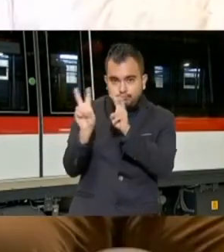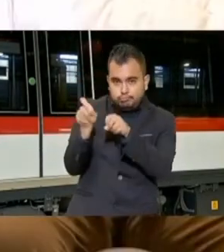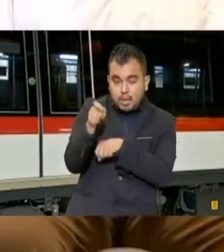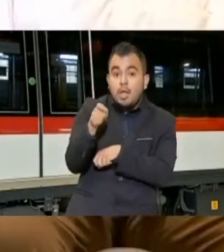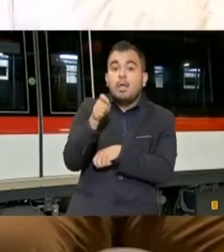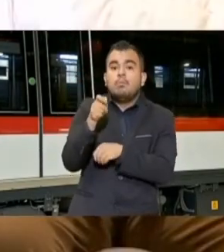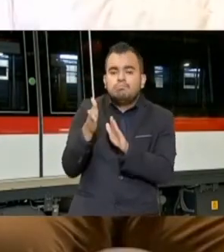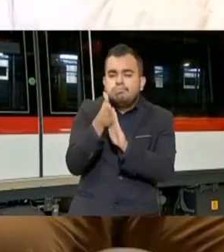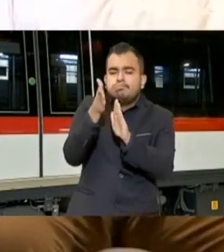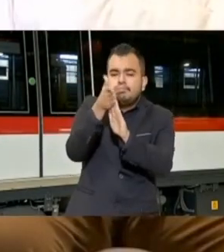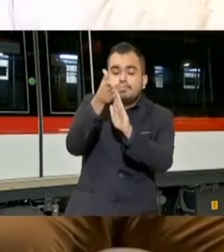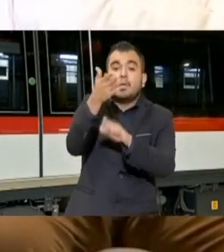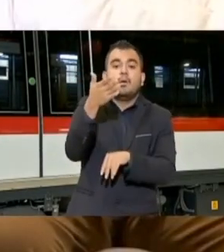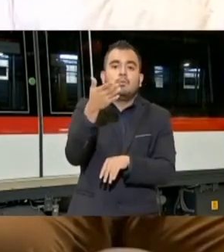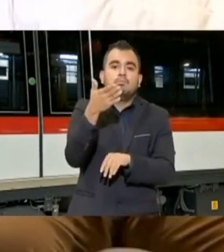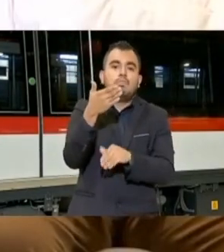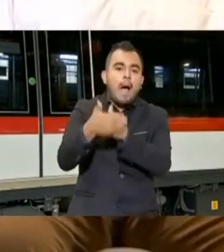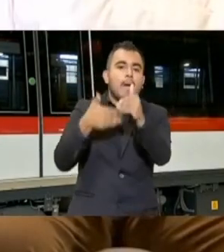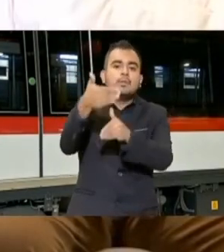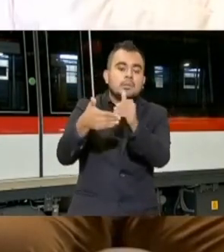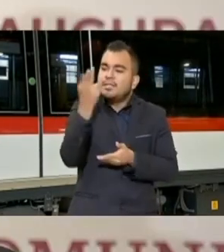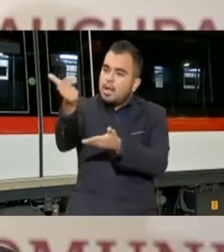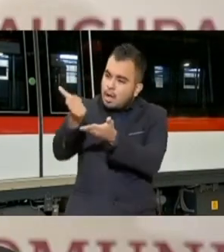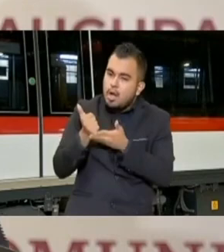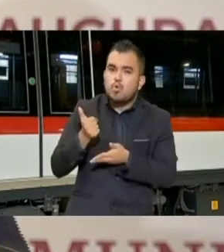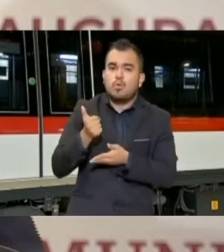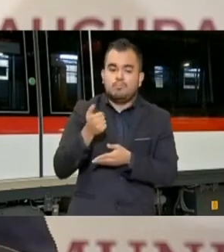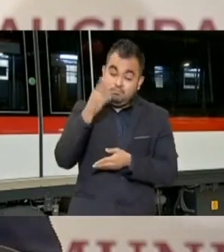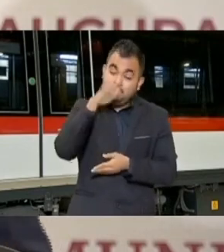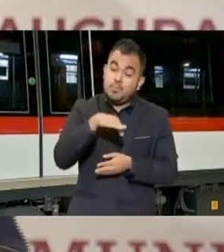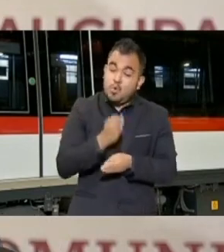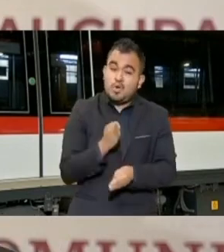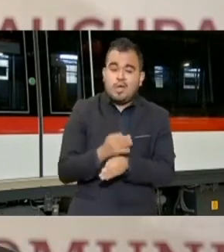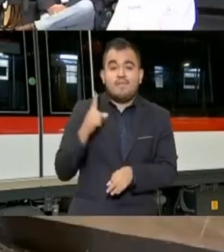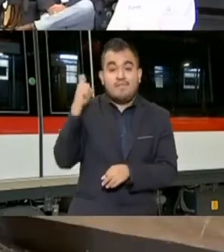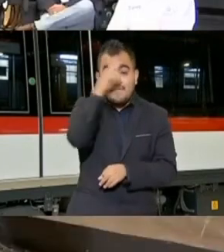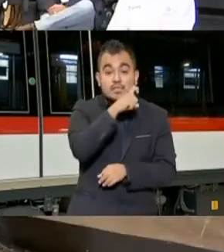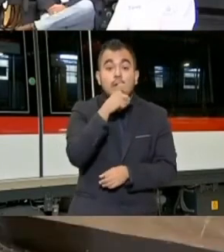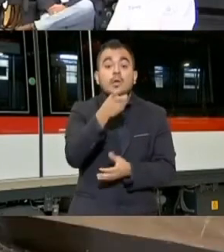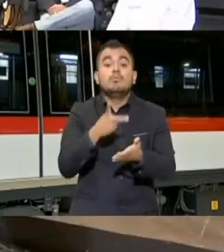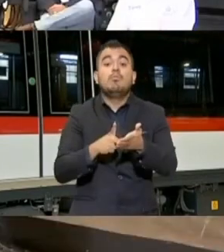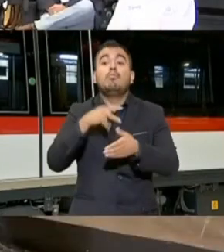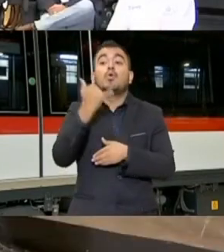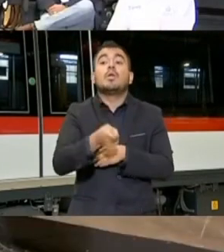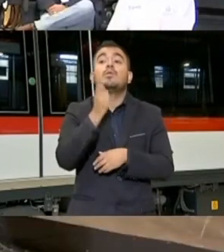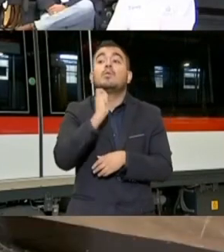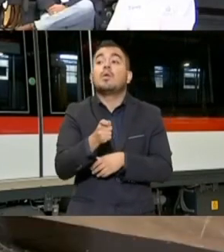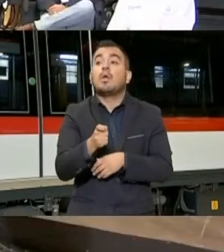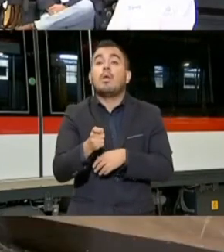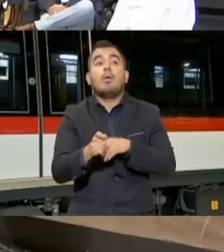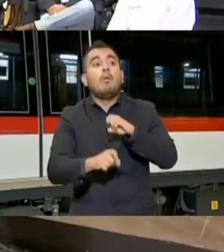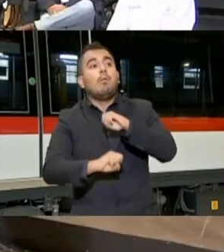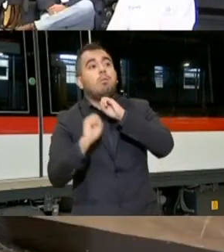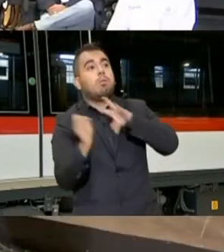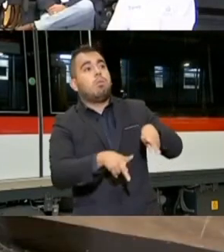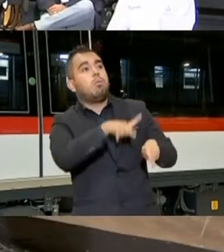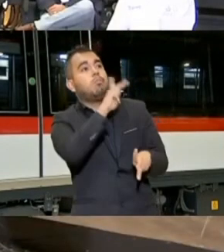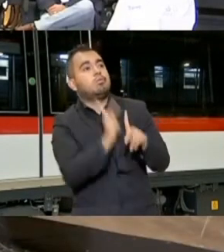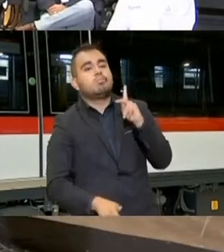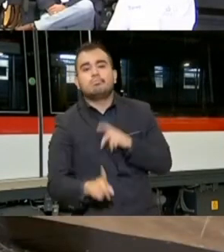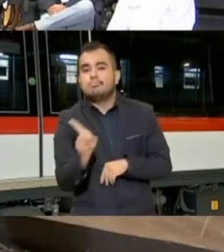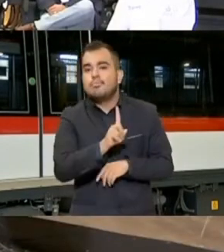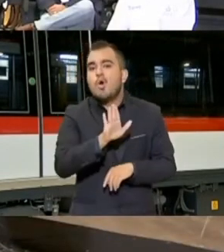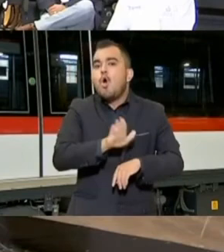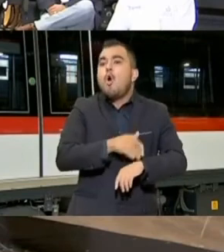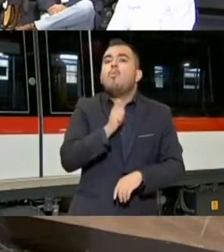estado. Necesitamos su ayuda, presidente. Estamos en un momento difícil en el que estos proyectos que arrancaron no se pueden dejar tirados, porque entonces